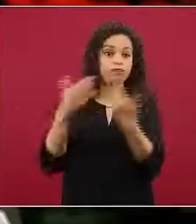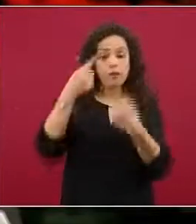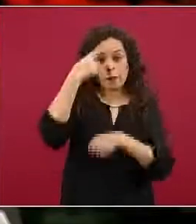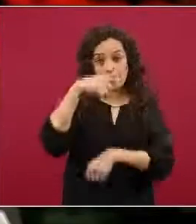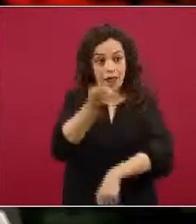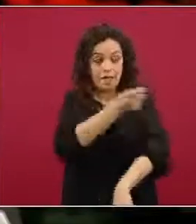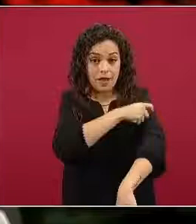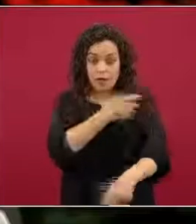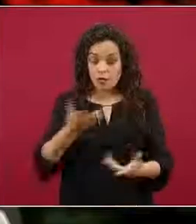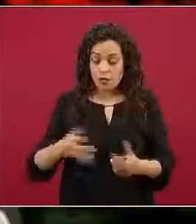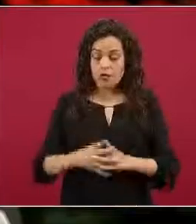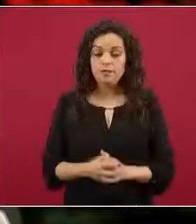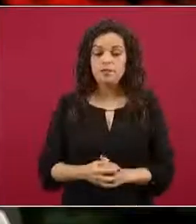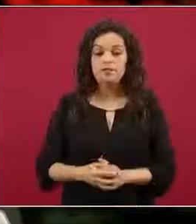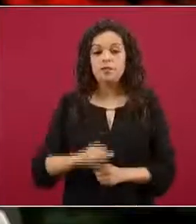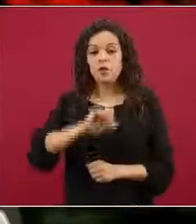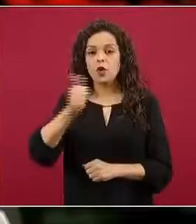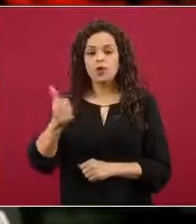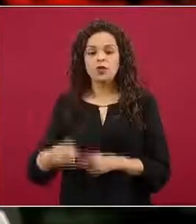sobre